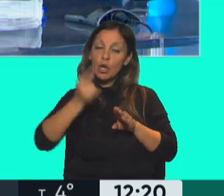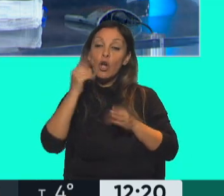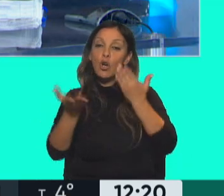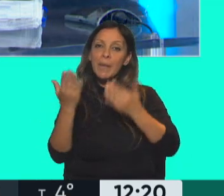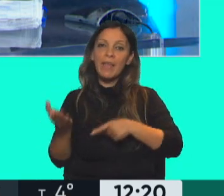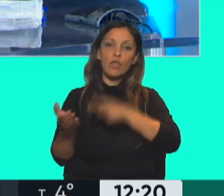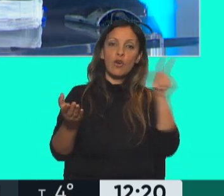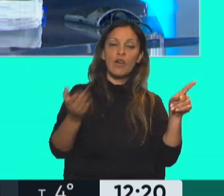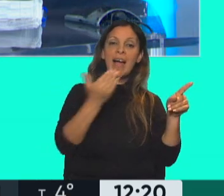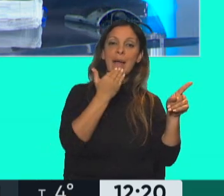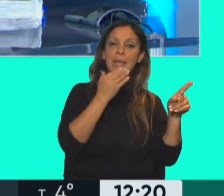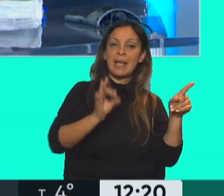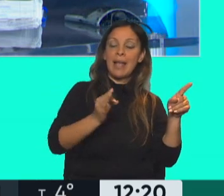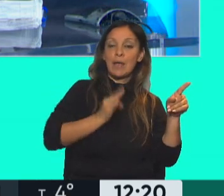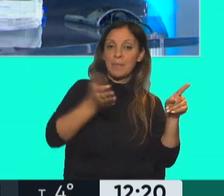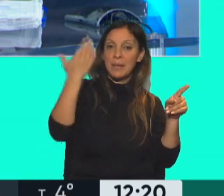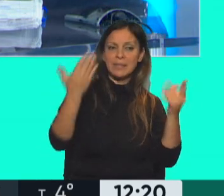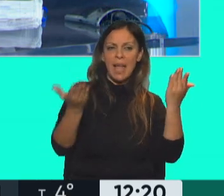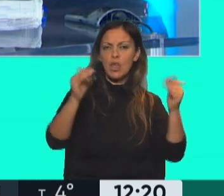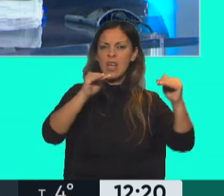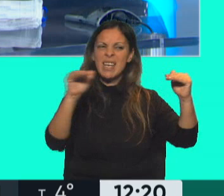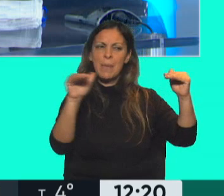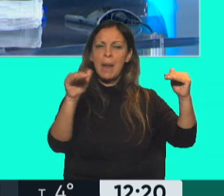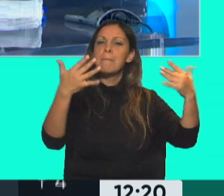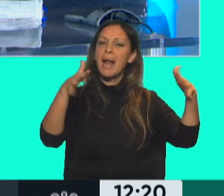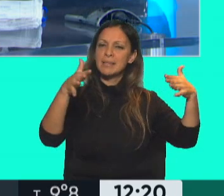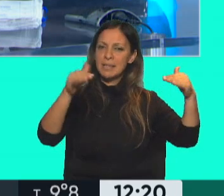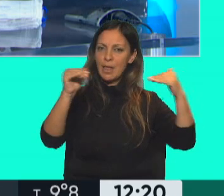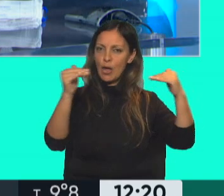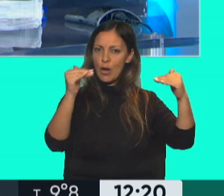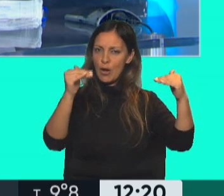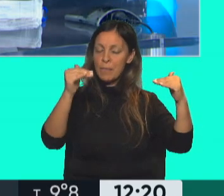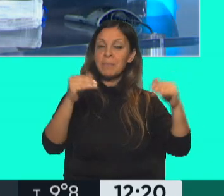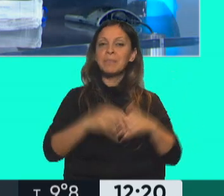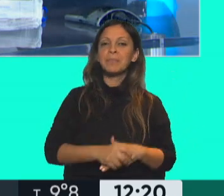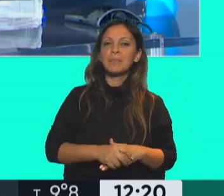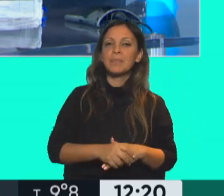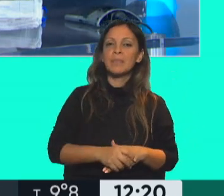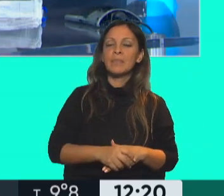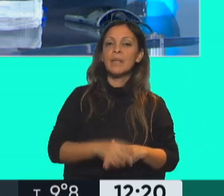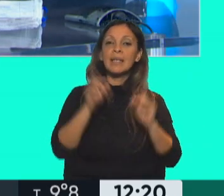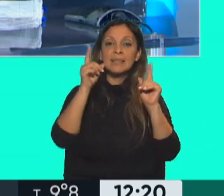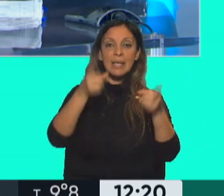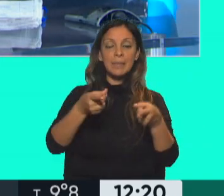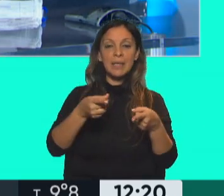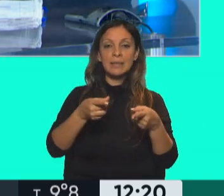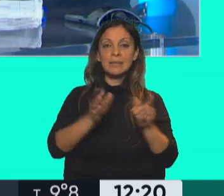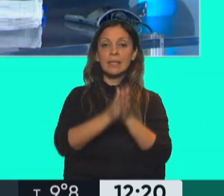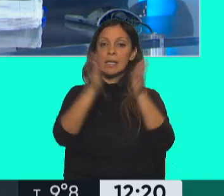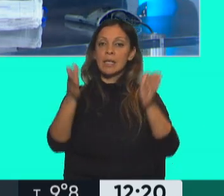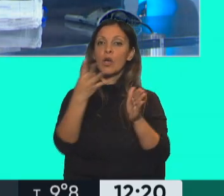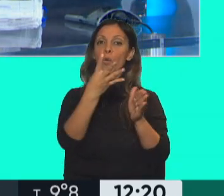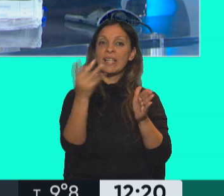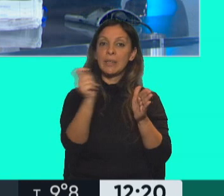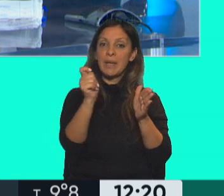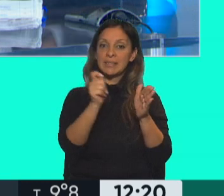año pasado, más o menos estamos en el mismo nivel, 4,7%. Es decir, ya estamos, y te digo más, el dato del cuatrimestre, para tomar un